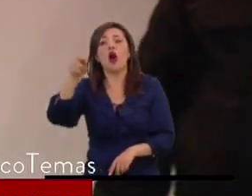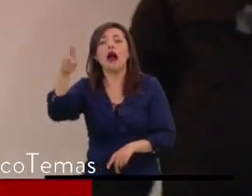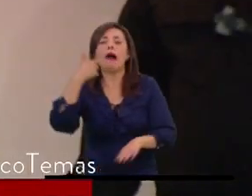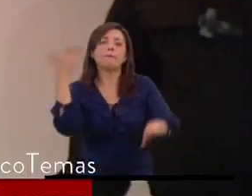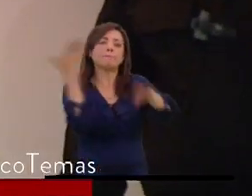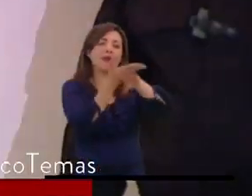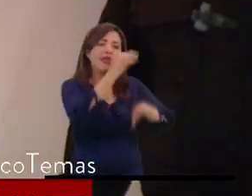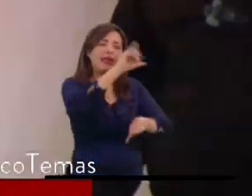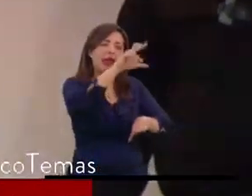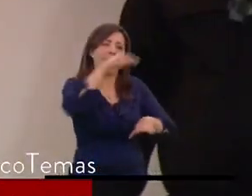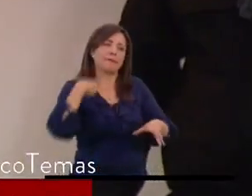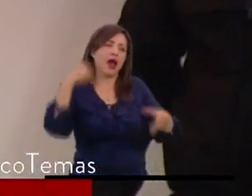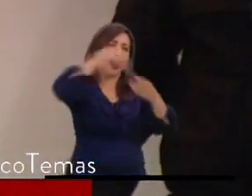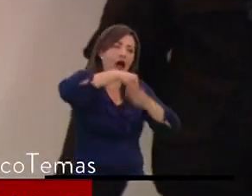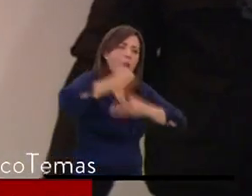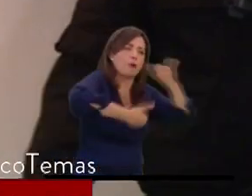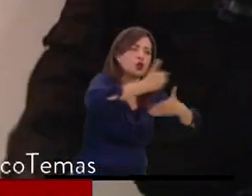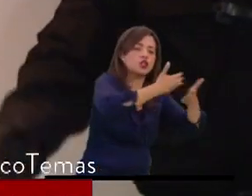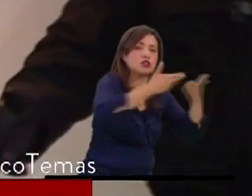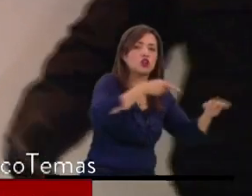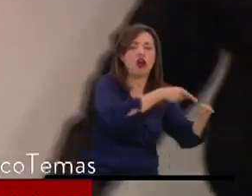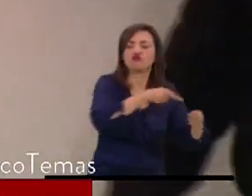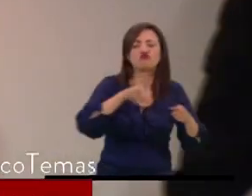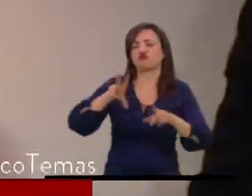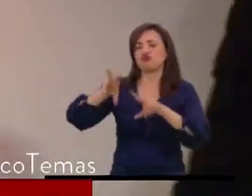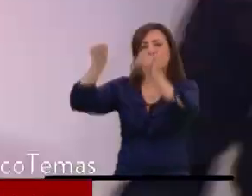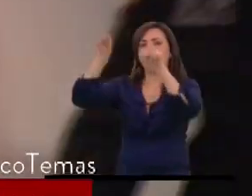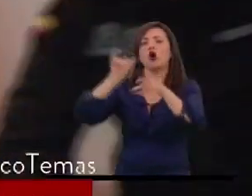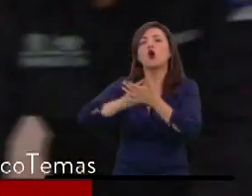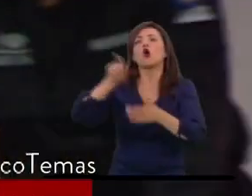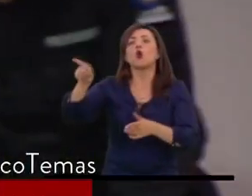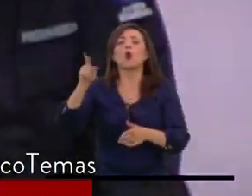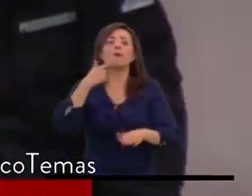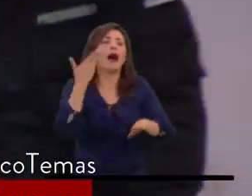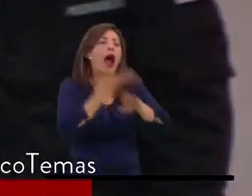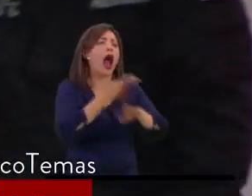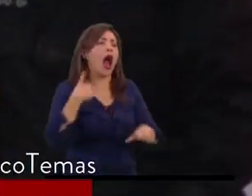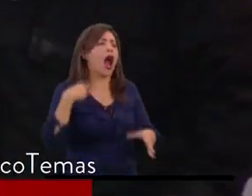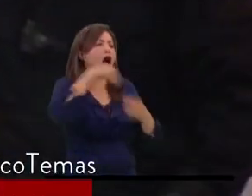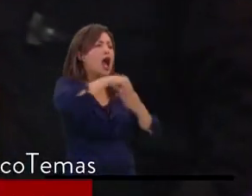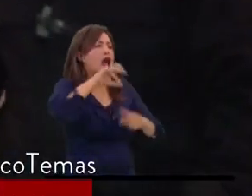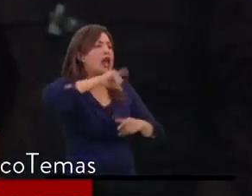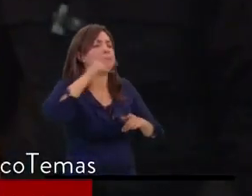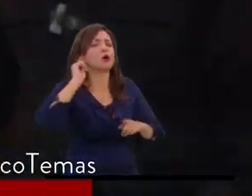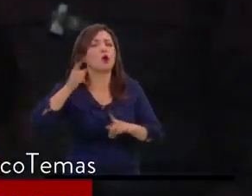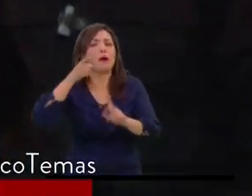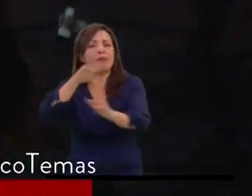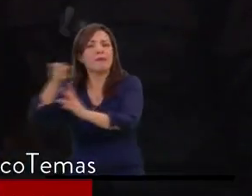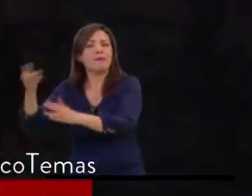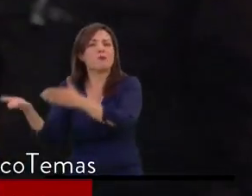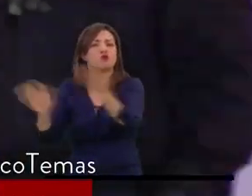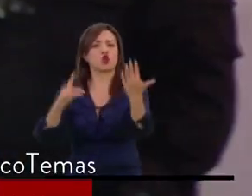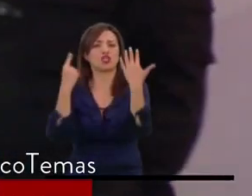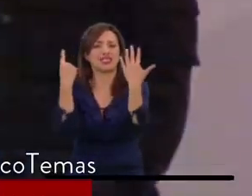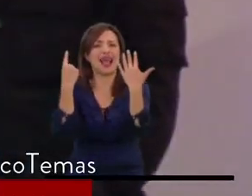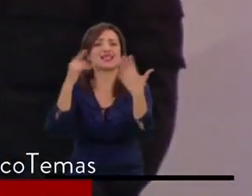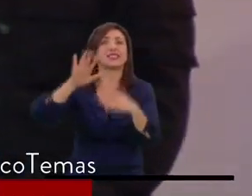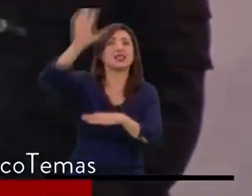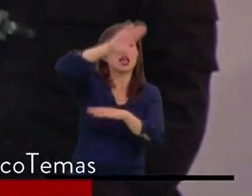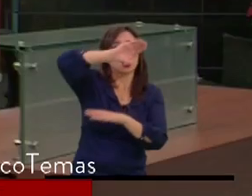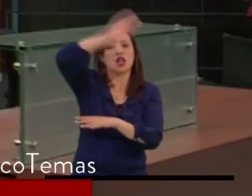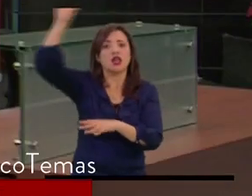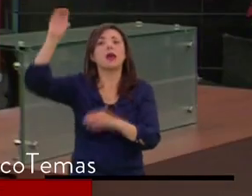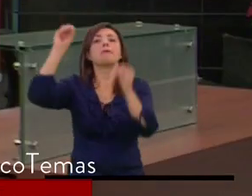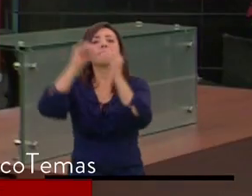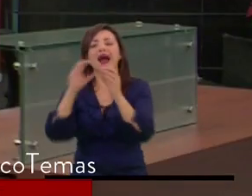El exgobernador había perdido su inclusión en la JEP por 6 asesinatos registrados en la costa caribe del país y por su relación con la banda de